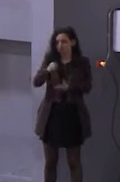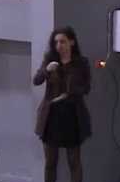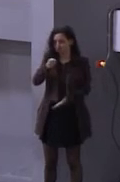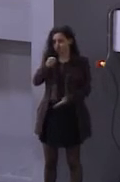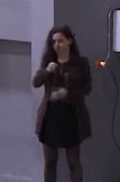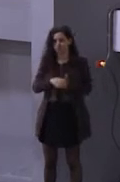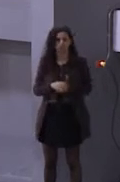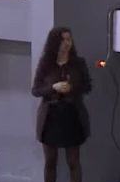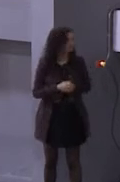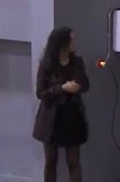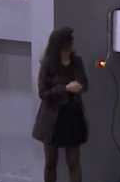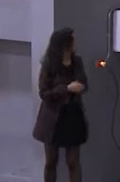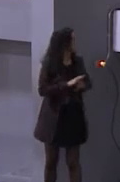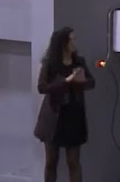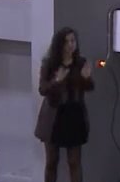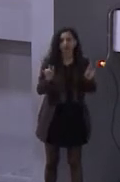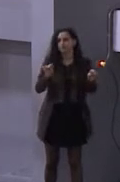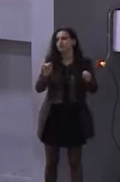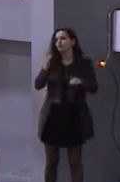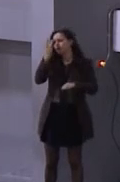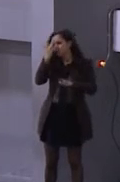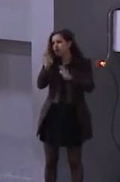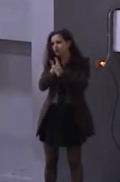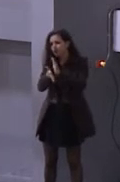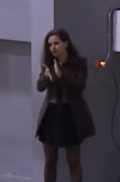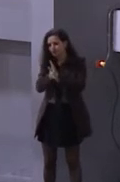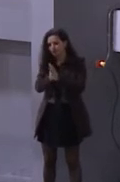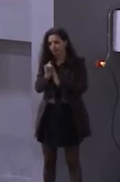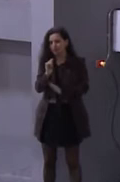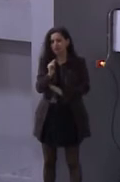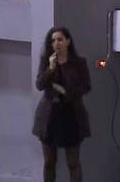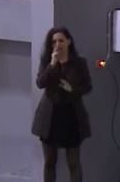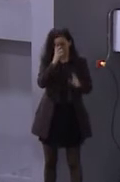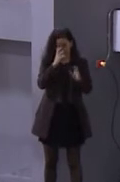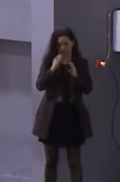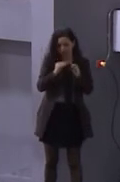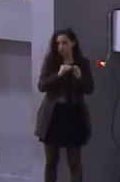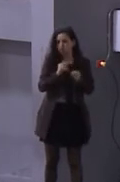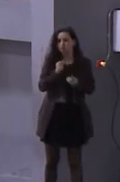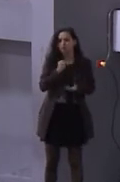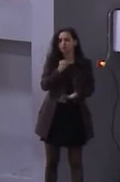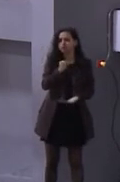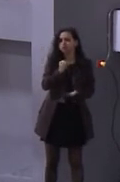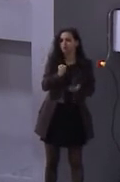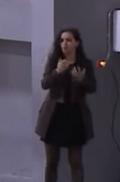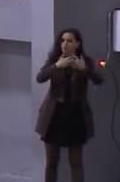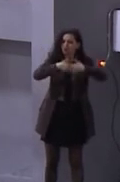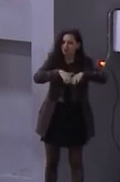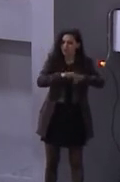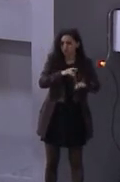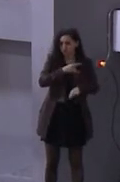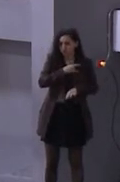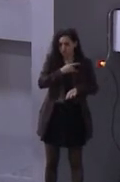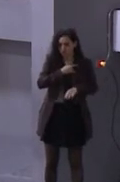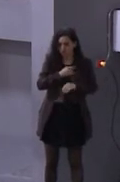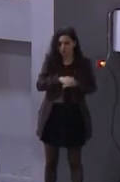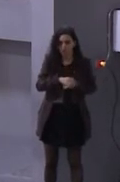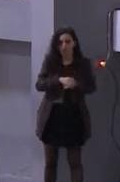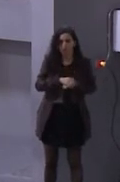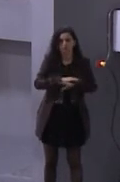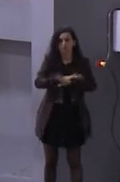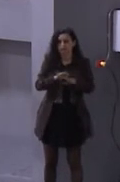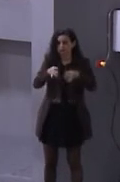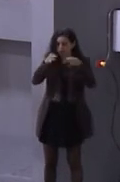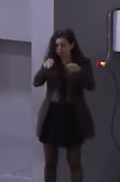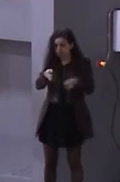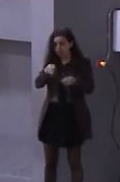entonces, después de todo ese debate, lo cuento porque ese fue el primer avance, los recursos para funcionamiento. Estando en firme, la